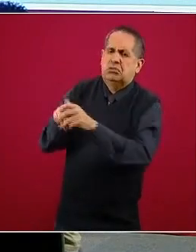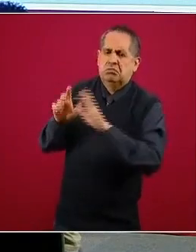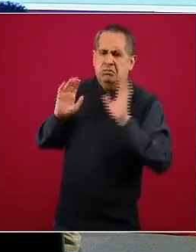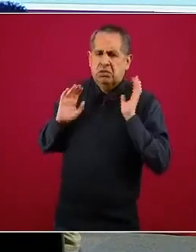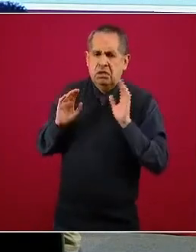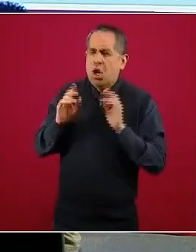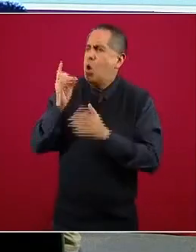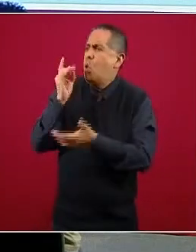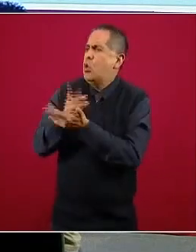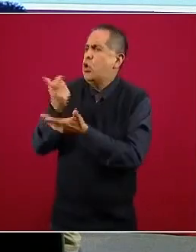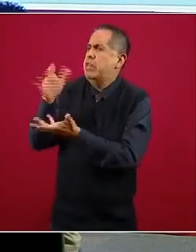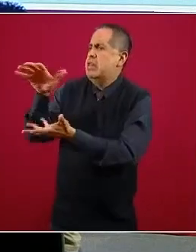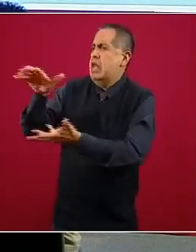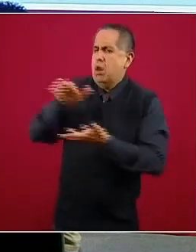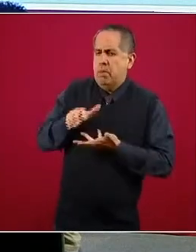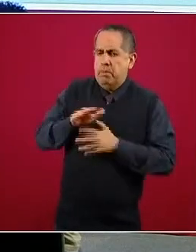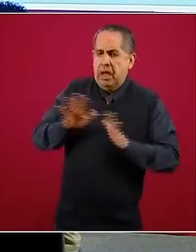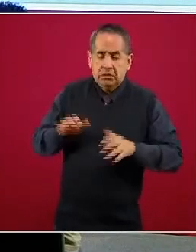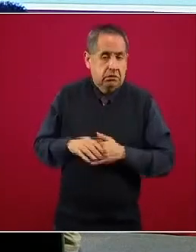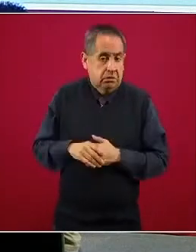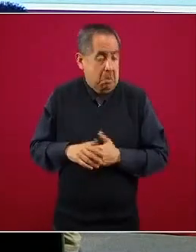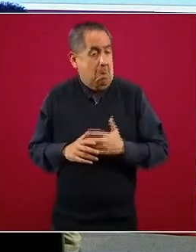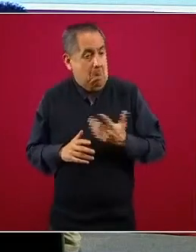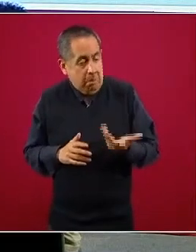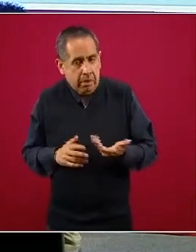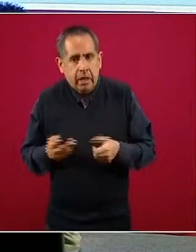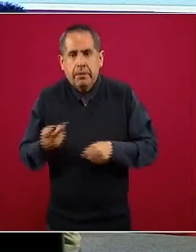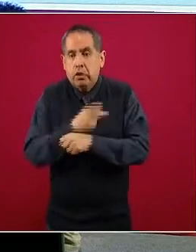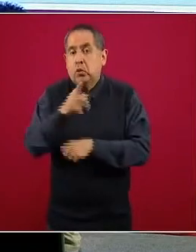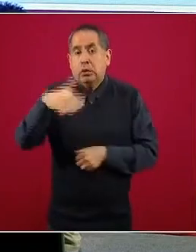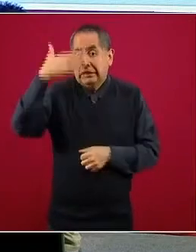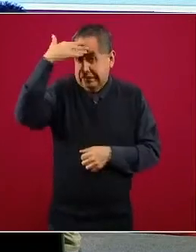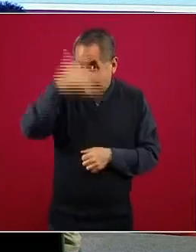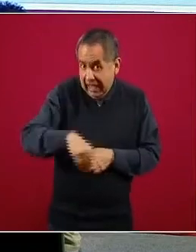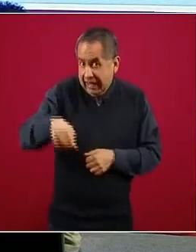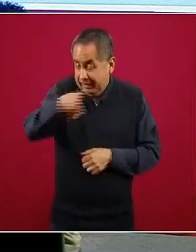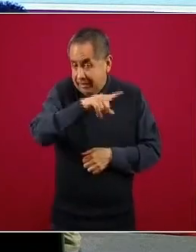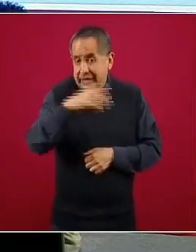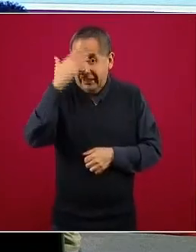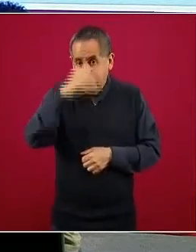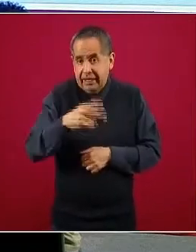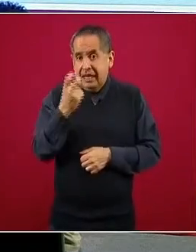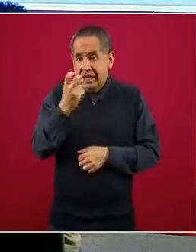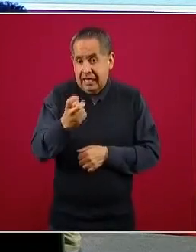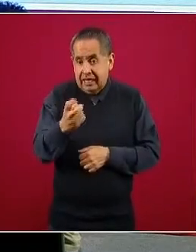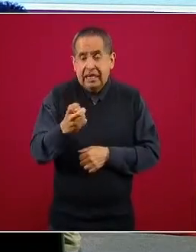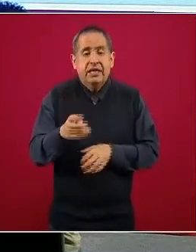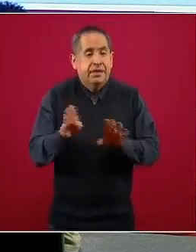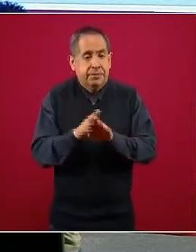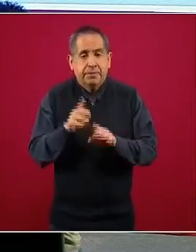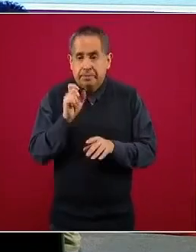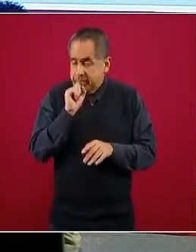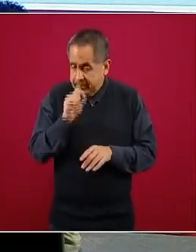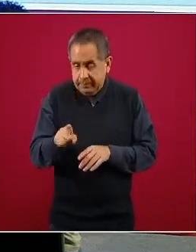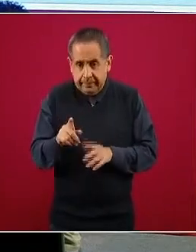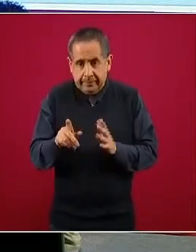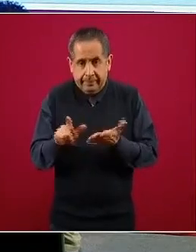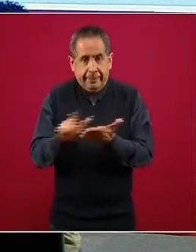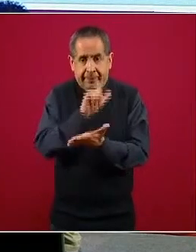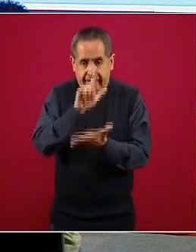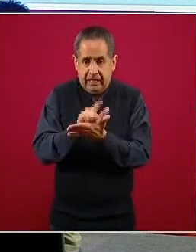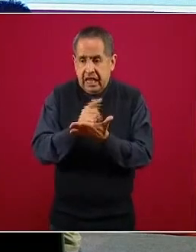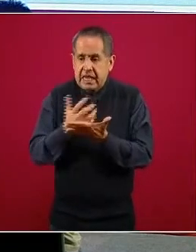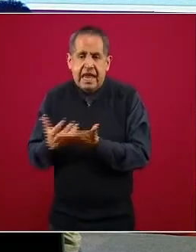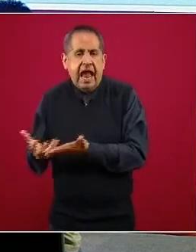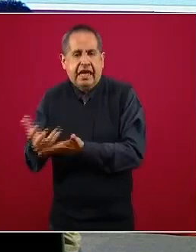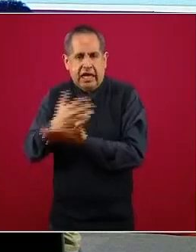solo denos el dinero. Y saben ustedes perfectamente que exactamente como se dispone en la Ley de